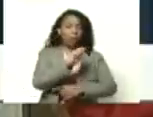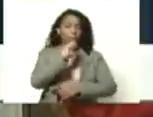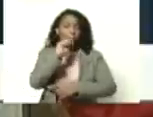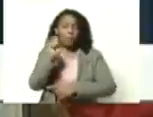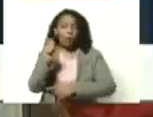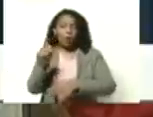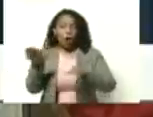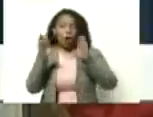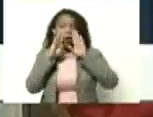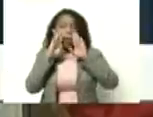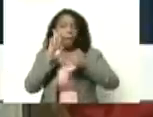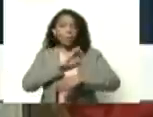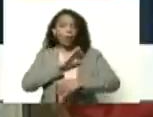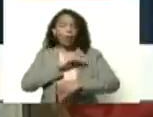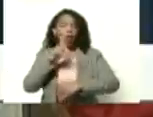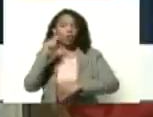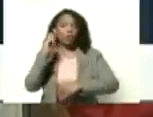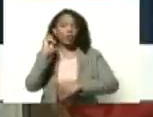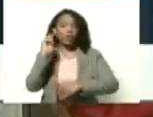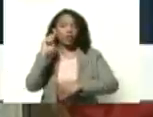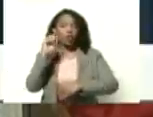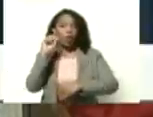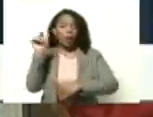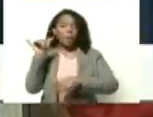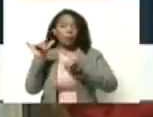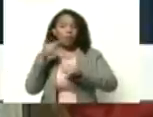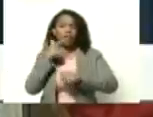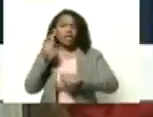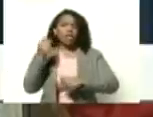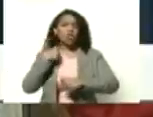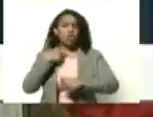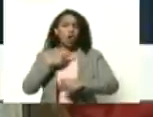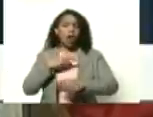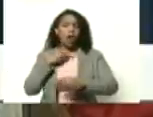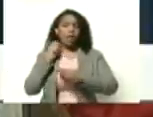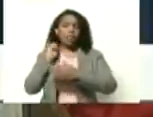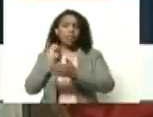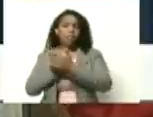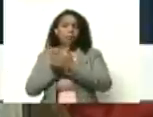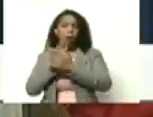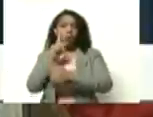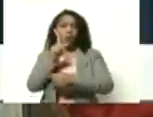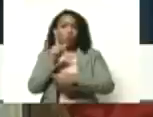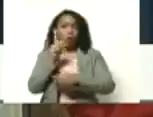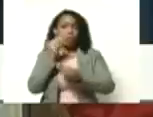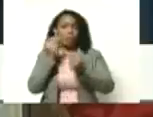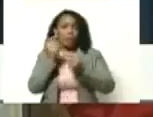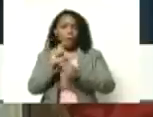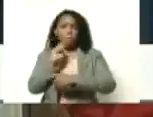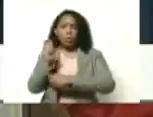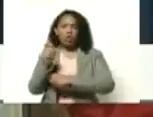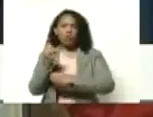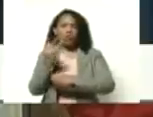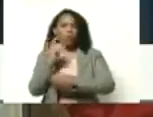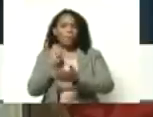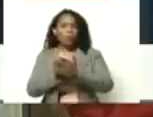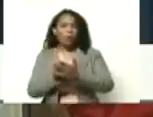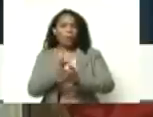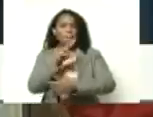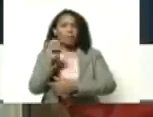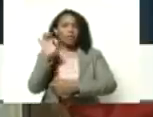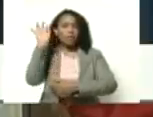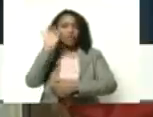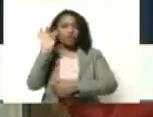lo confesó el propio tito gloria el mismo dice si yo le daba a ella una comisión lo cuanta de la comisión 20 por